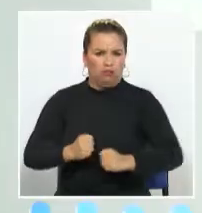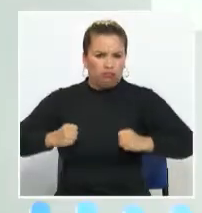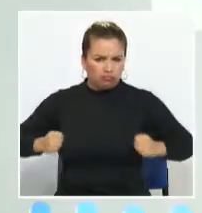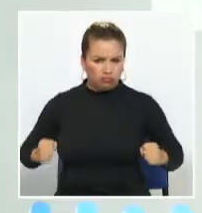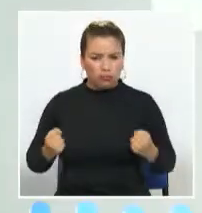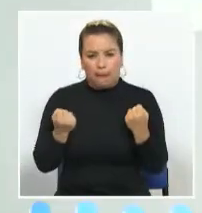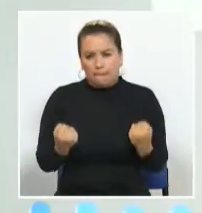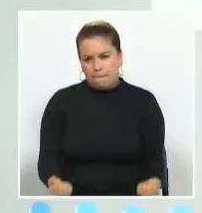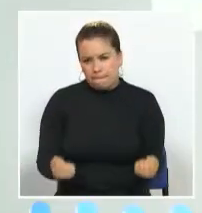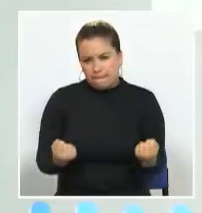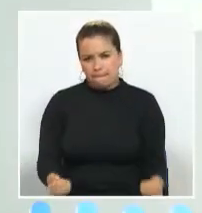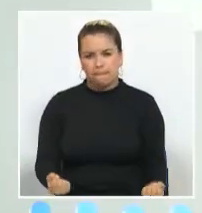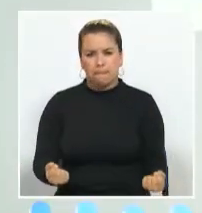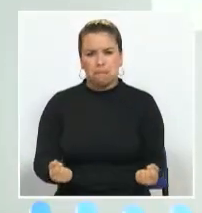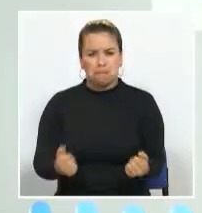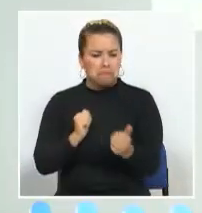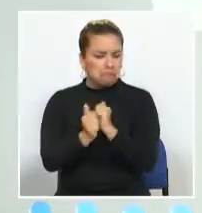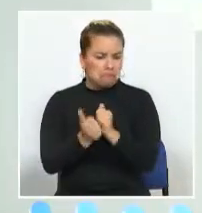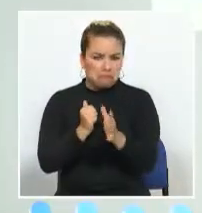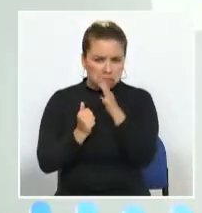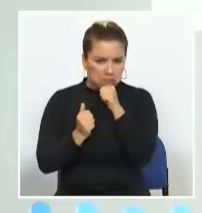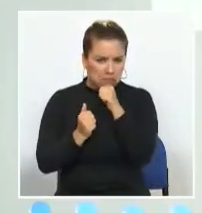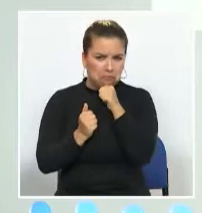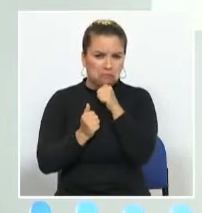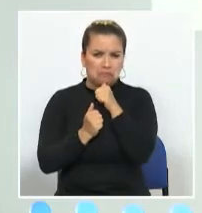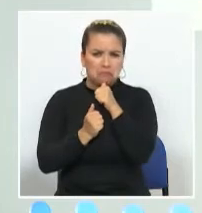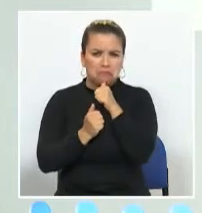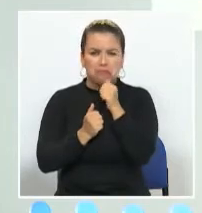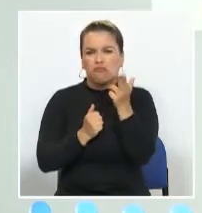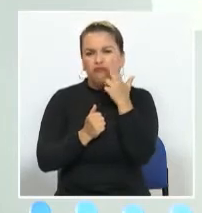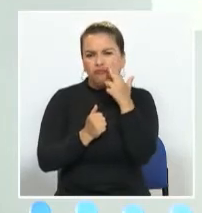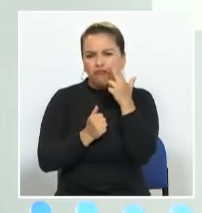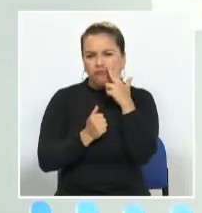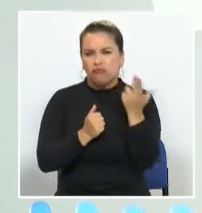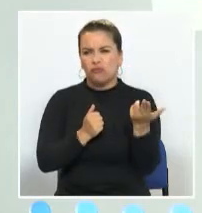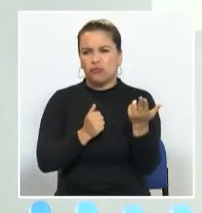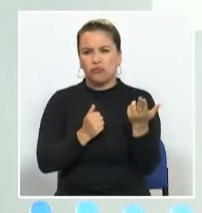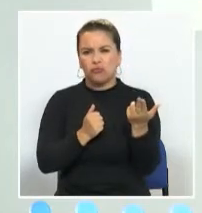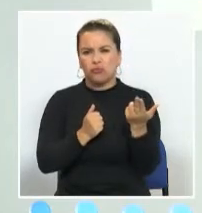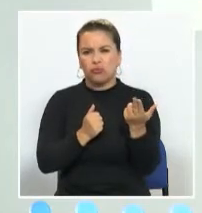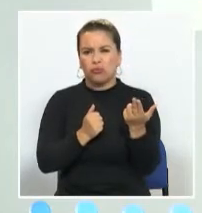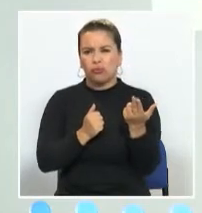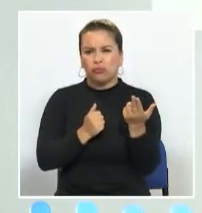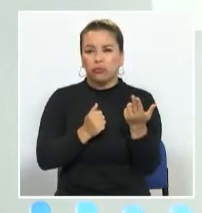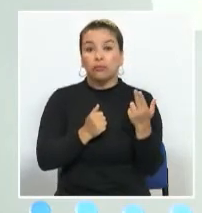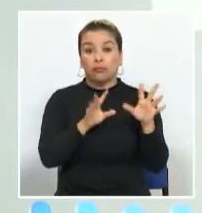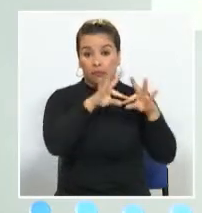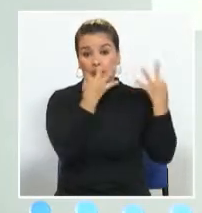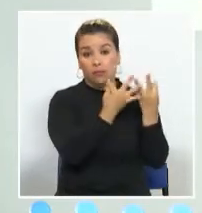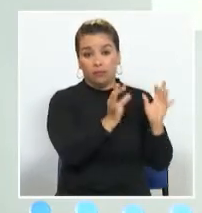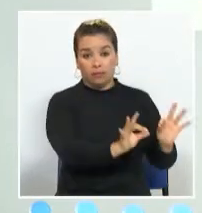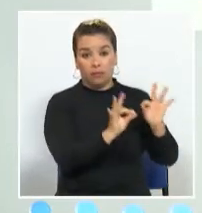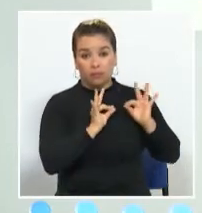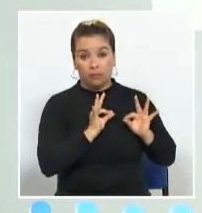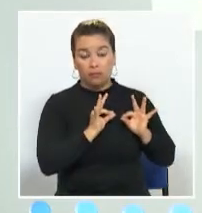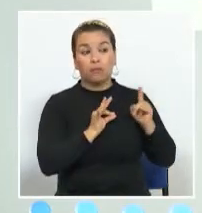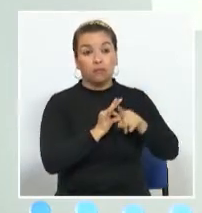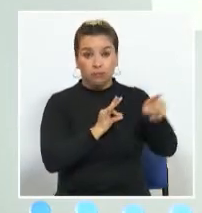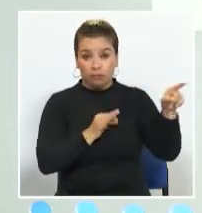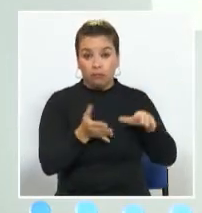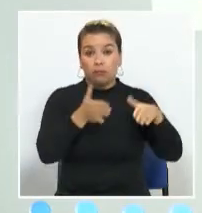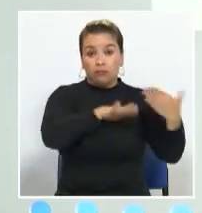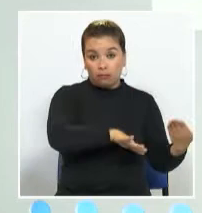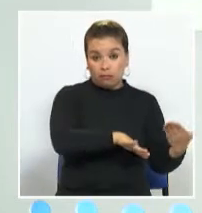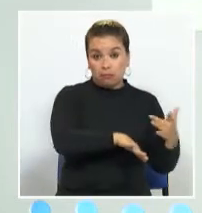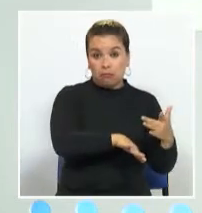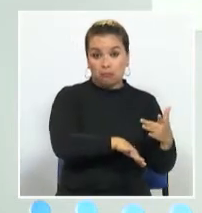sobrepeso, sedentarismo, hábito de fumar, historia en la familia de gente que ha muerto a muy temprana edad